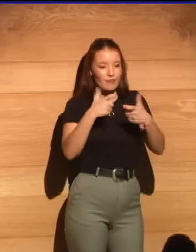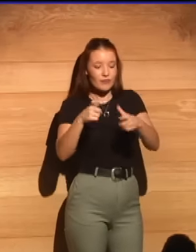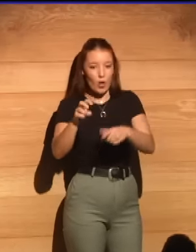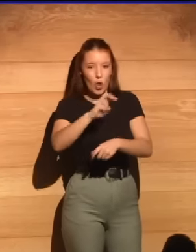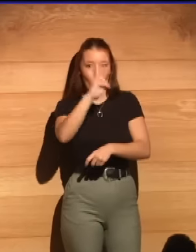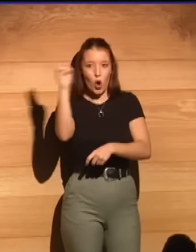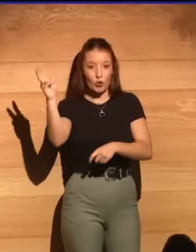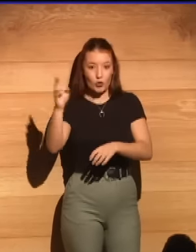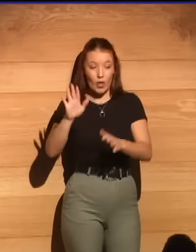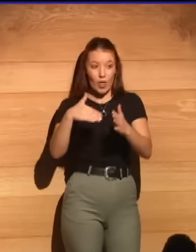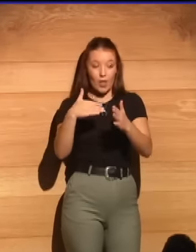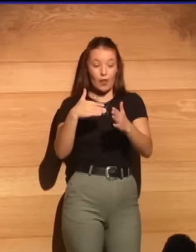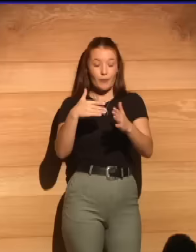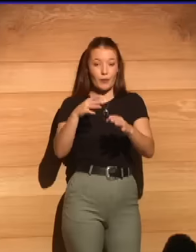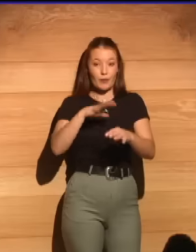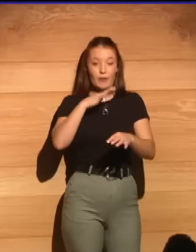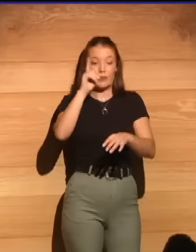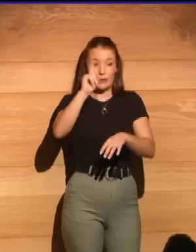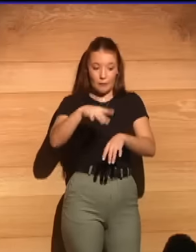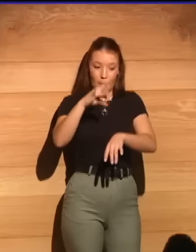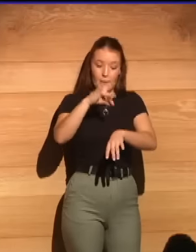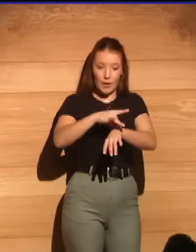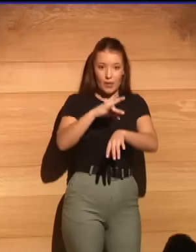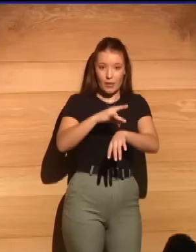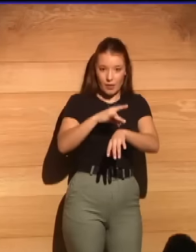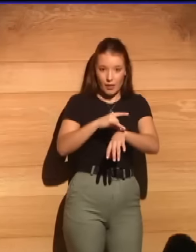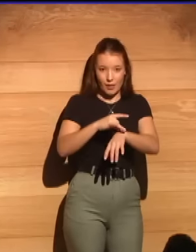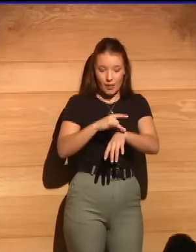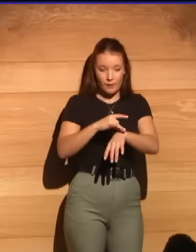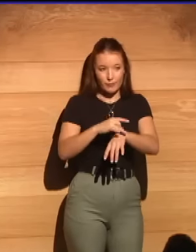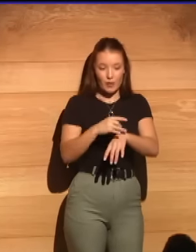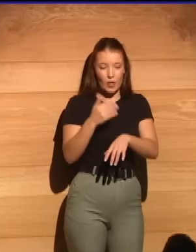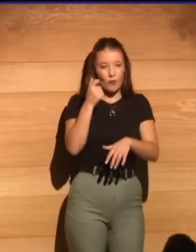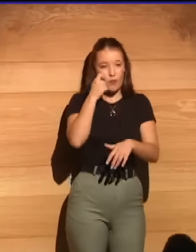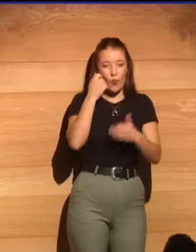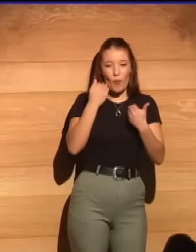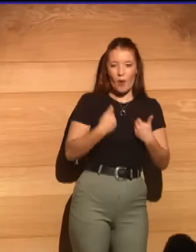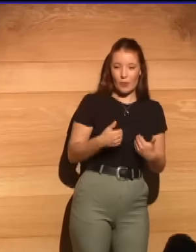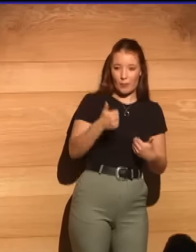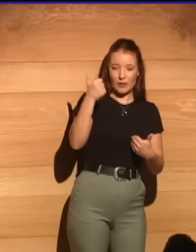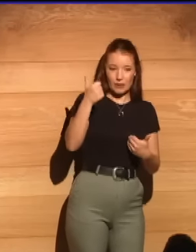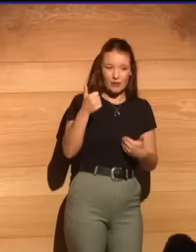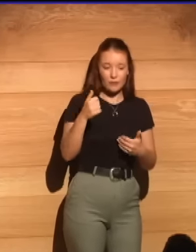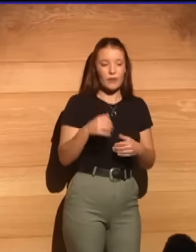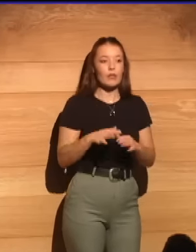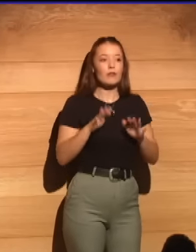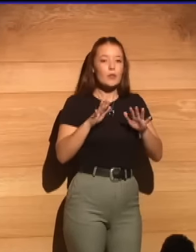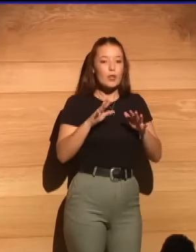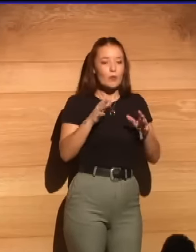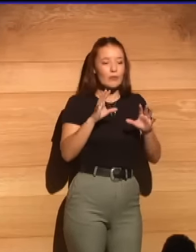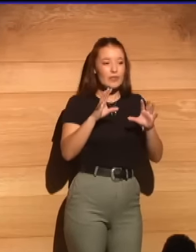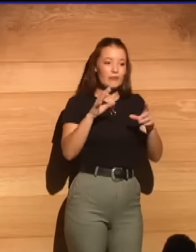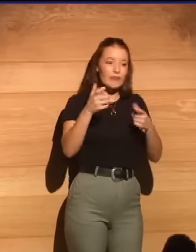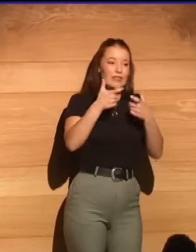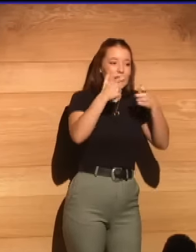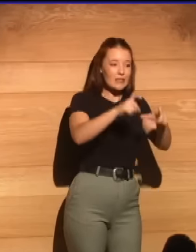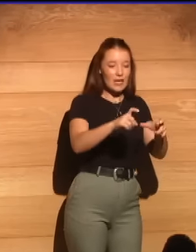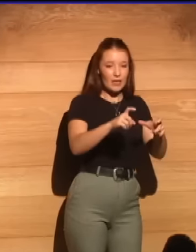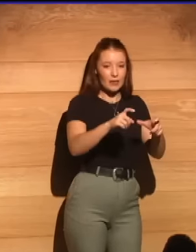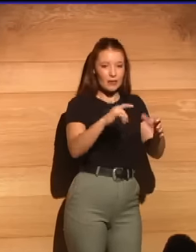en la medicina, ¿no? Como más humanistas, como más cerca de las personas. Y el mundo de la tecnología siempre se ve como algo